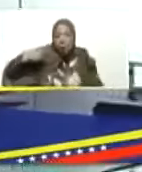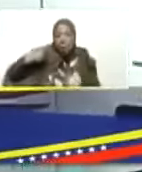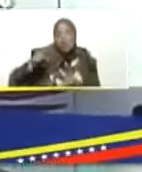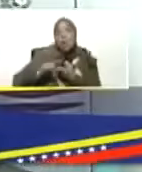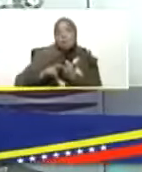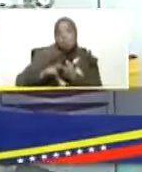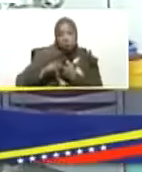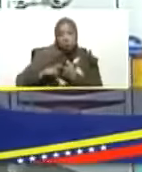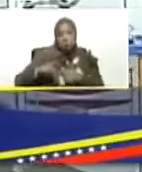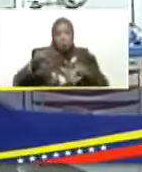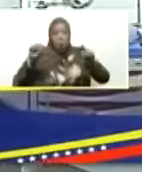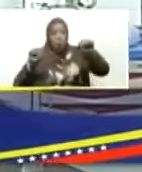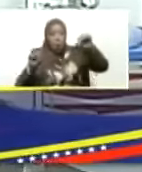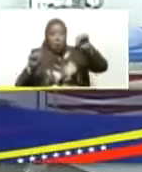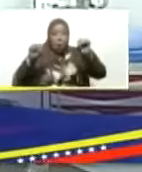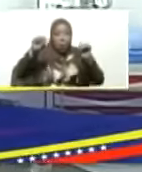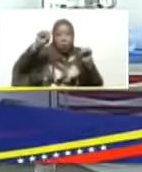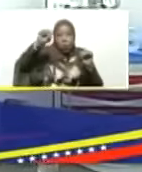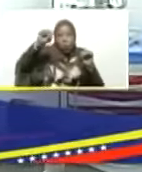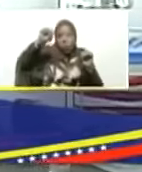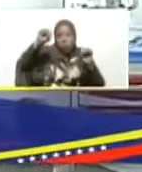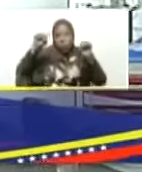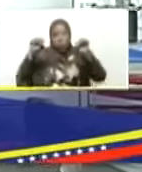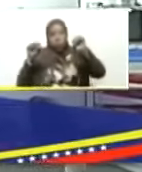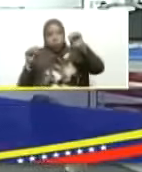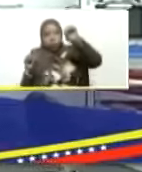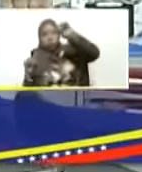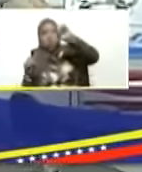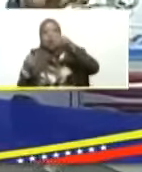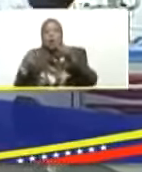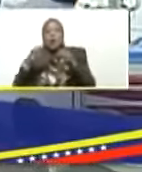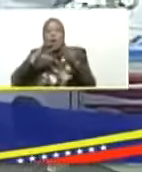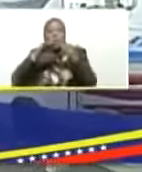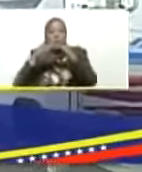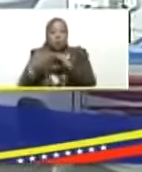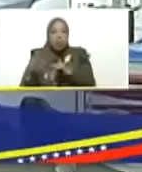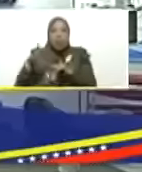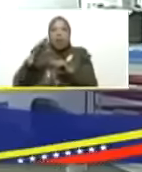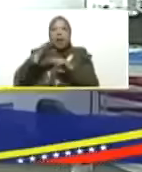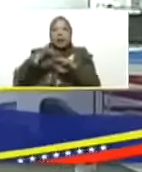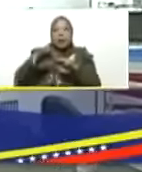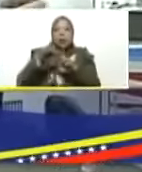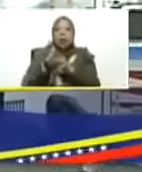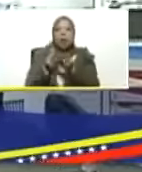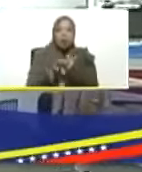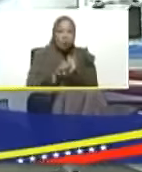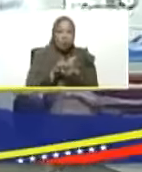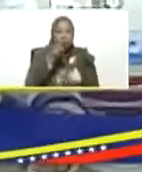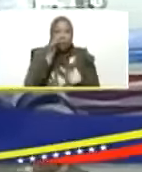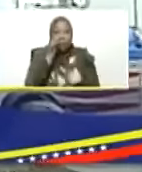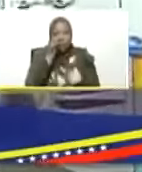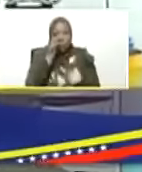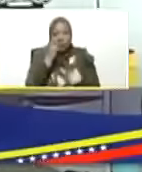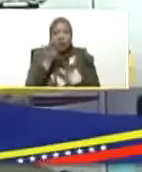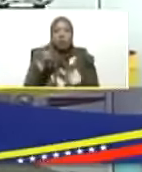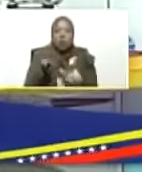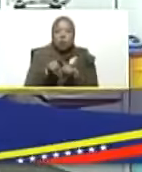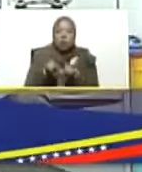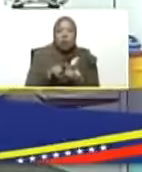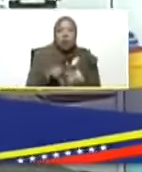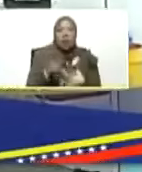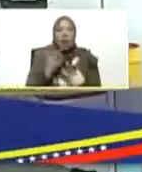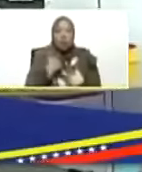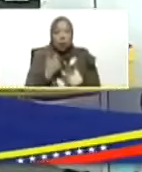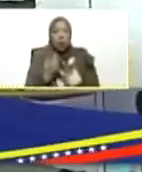caballitos de Niño Jesús, Boquerón, hasta el Junquito. En caballito, Silita. Pero